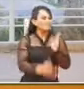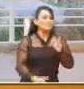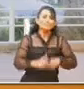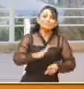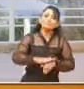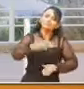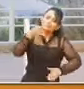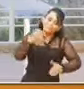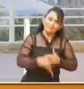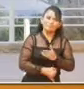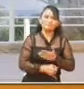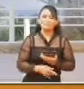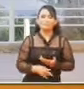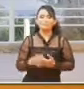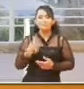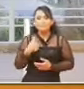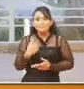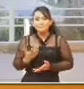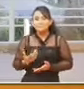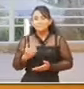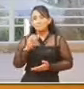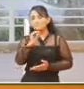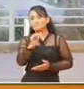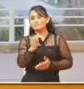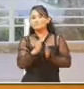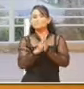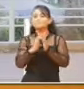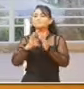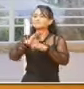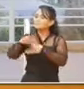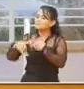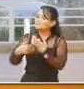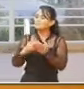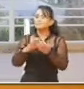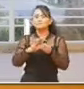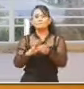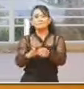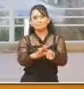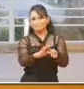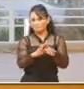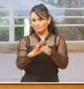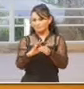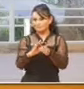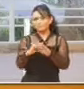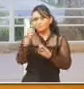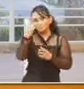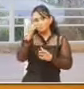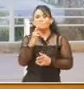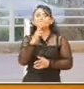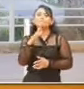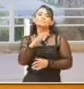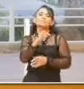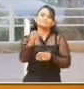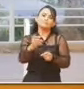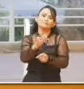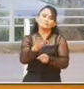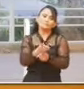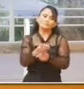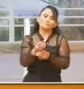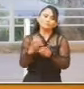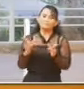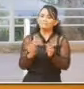este asunto. Y mi llamado es que nos sumemos todos a esta causa para tener una mejor sociedad. Es